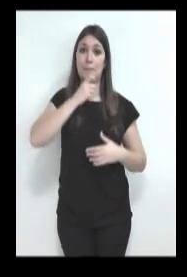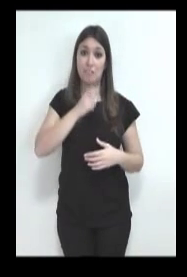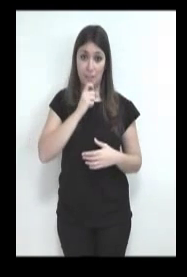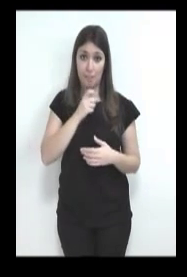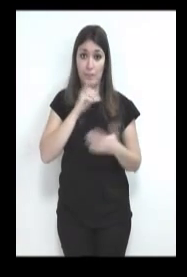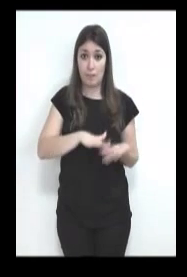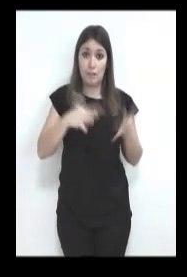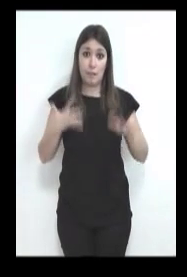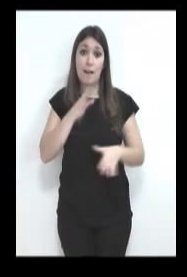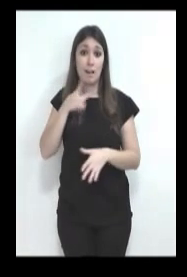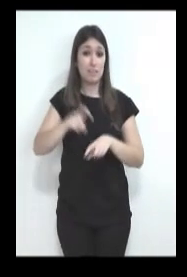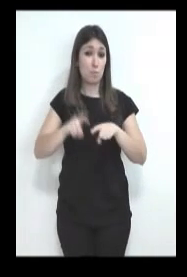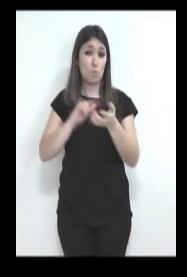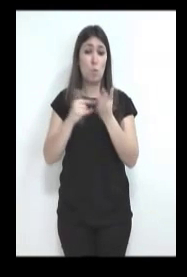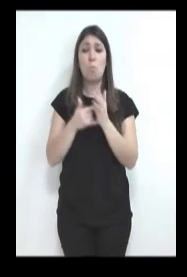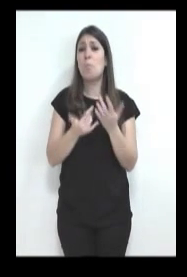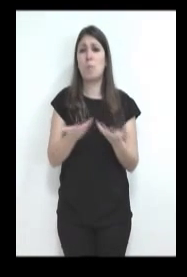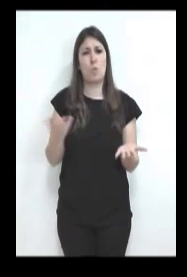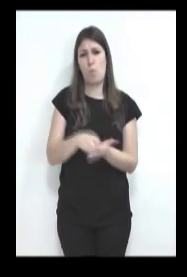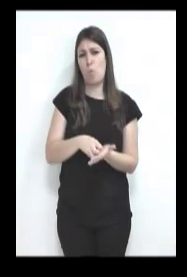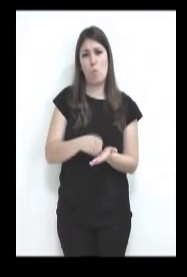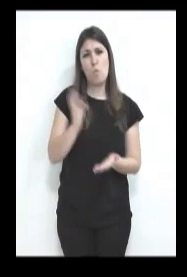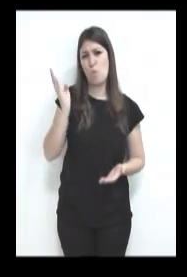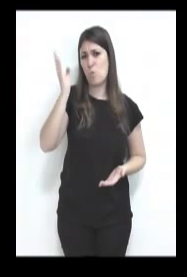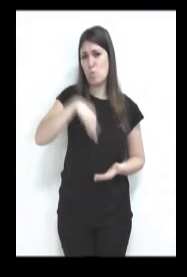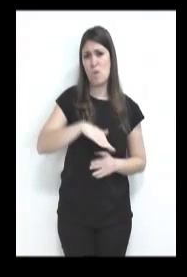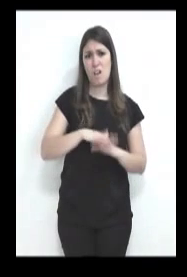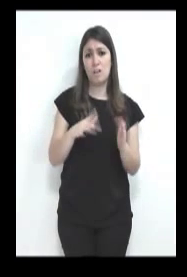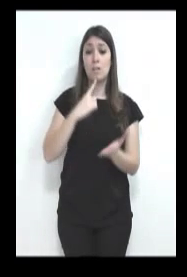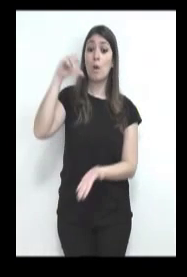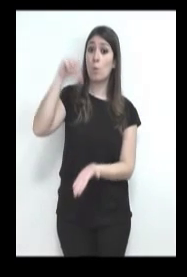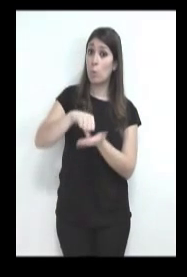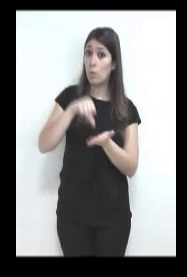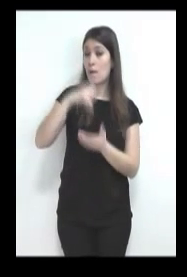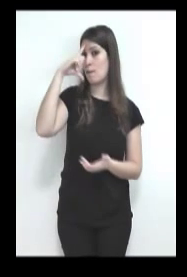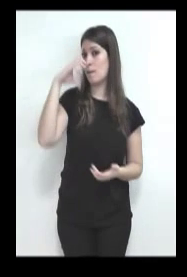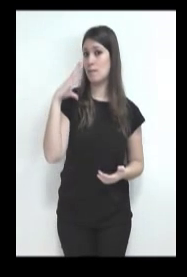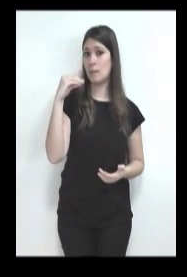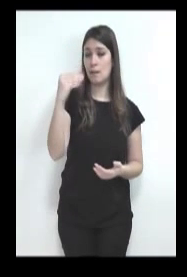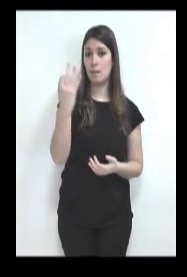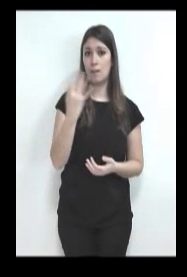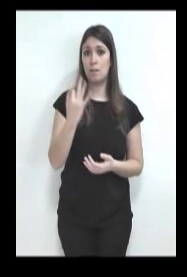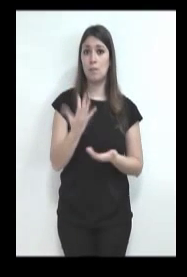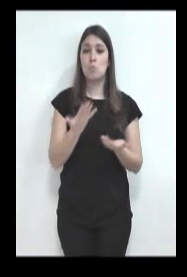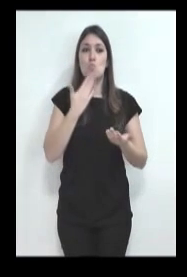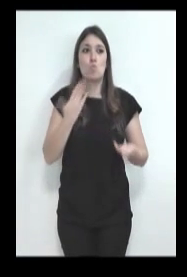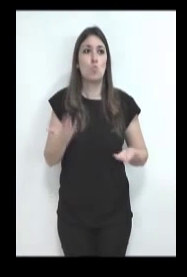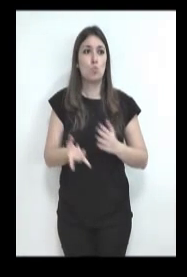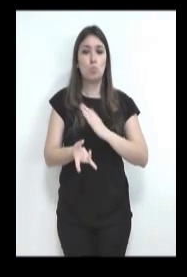facilidad para implementar esos proyectos, pero no cabe duda que en una ciudad inteligente en la que